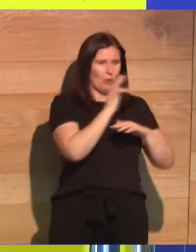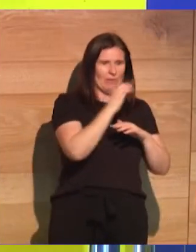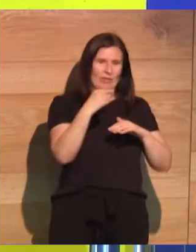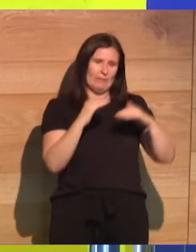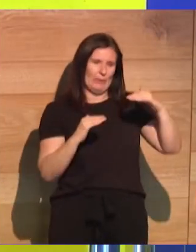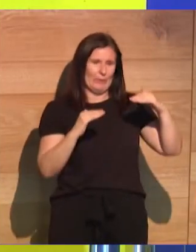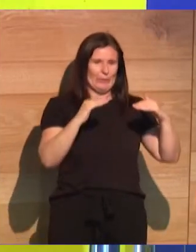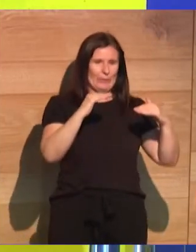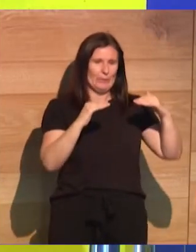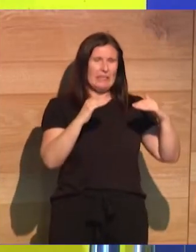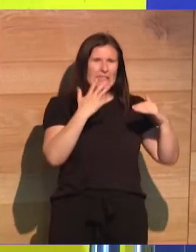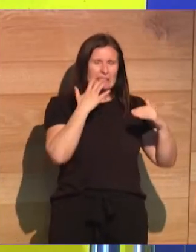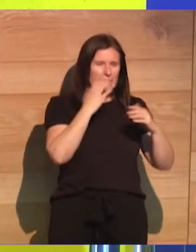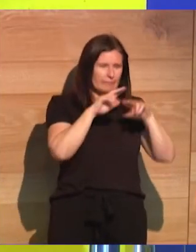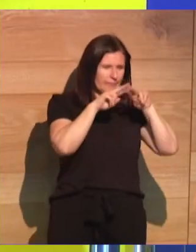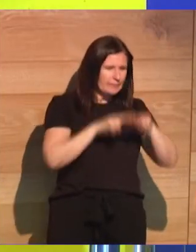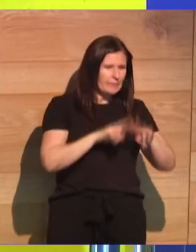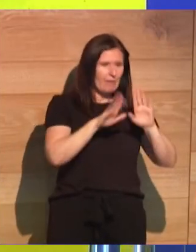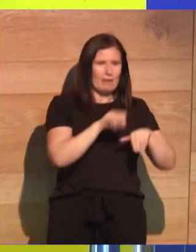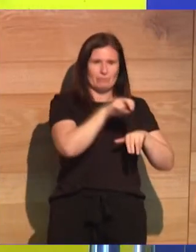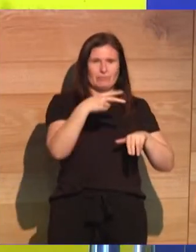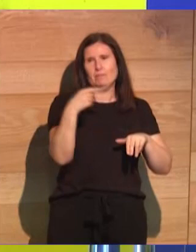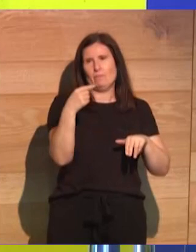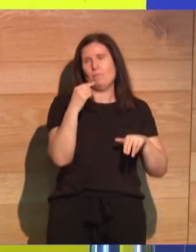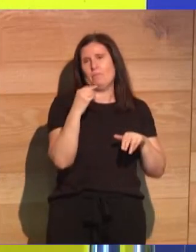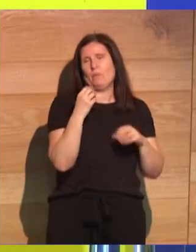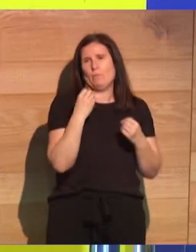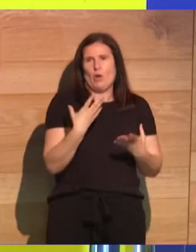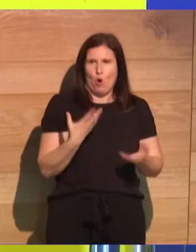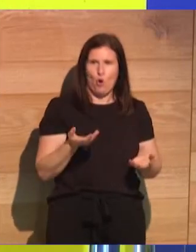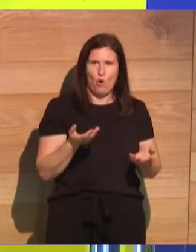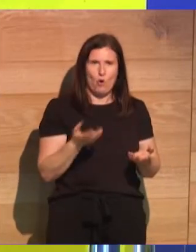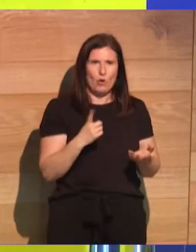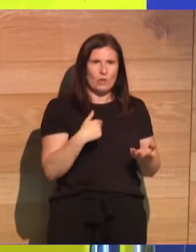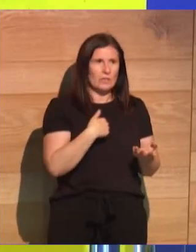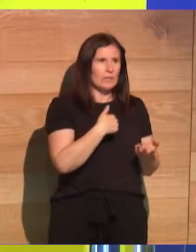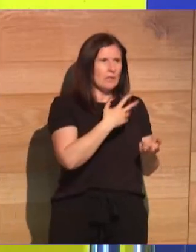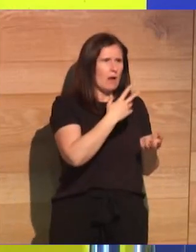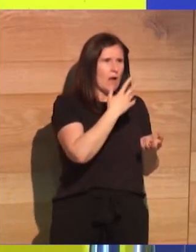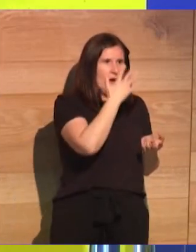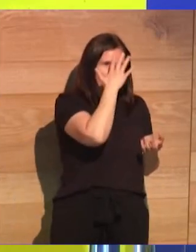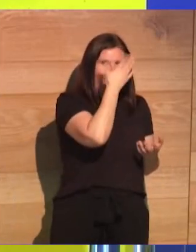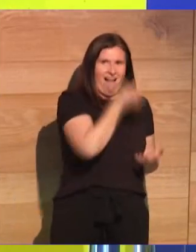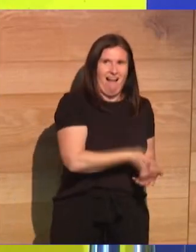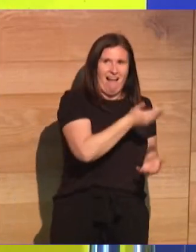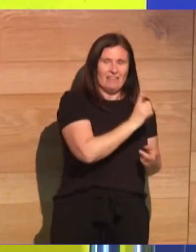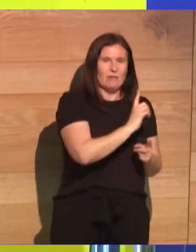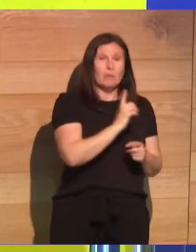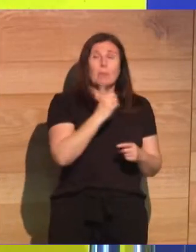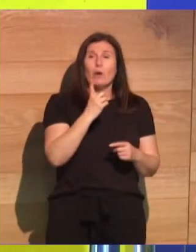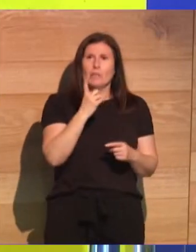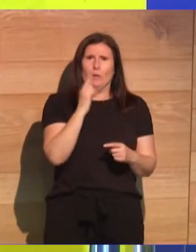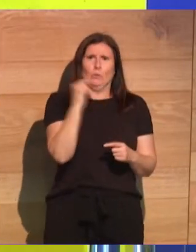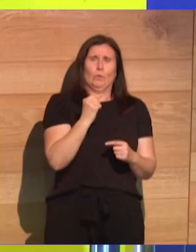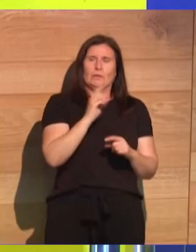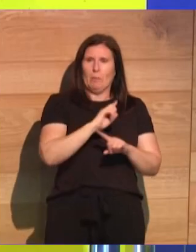suele ser positivo, ¿no? Ese equilibrio, ¿no? No es tan grande como nos decían, no es tan temeroso como nos decían y encontramos ahí un punto medio que nos permite